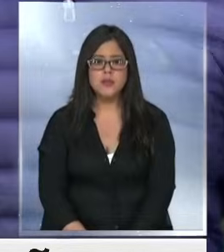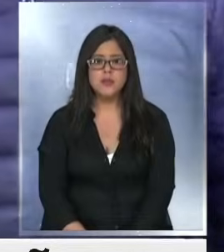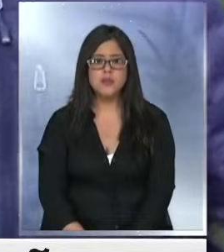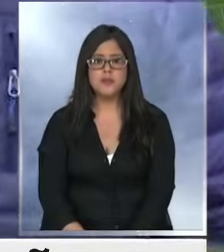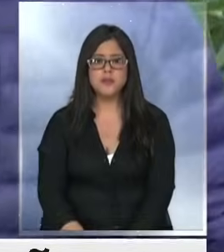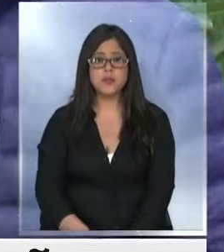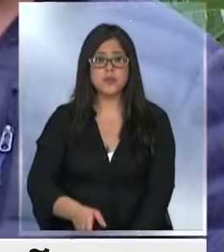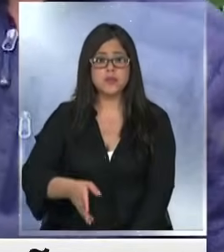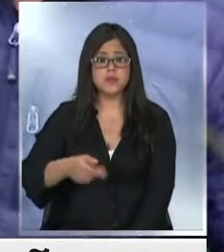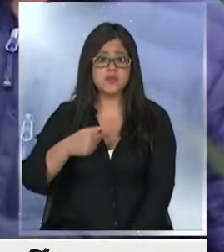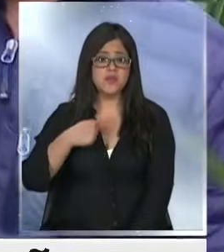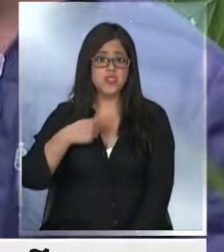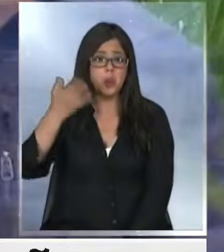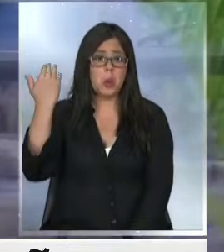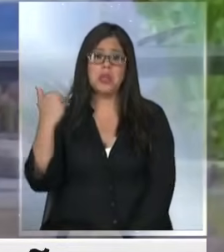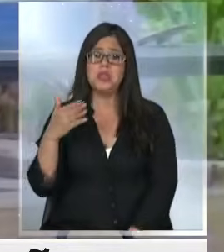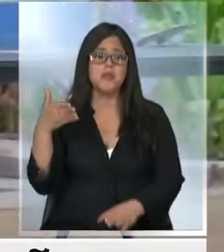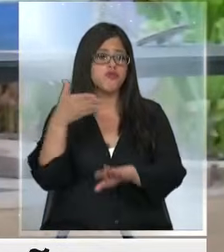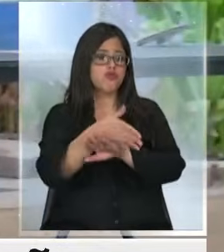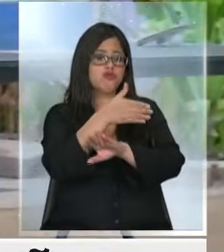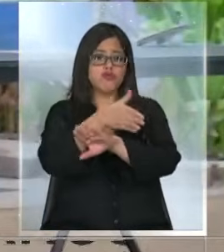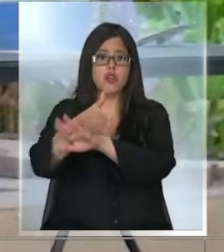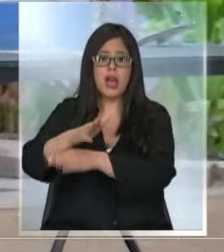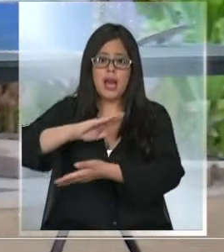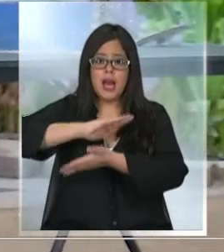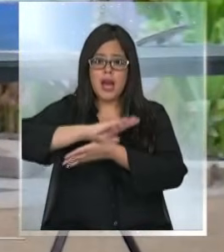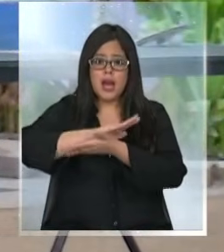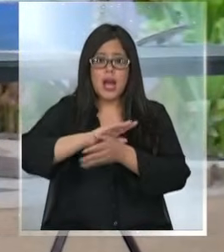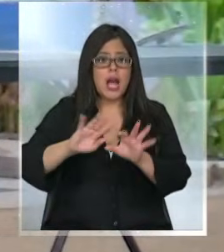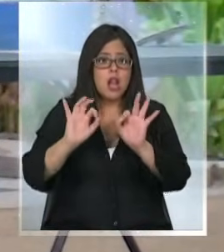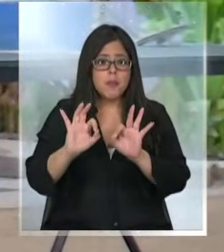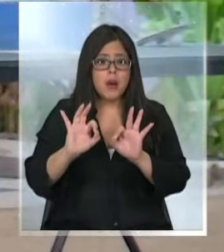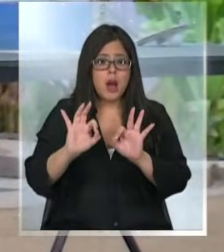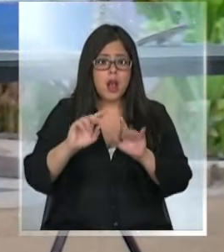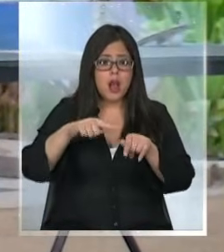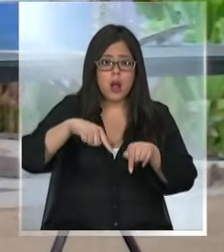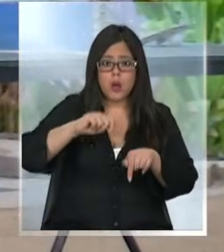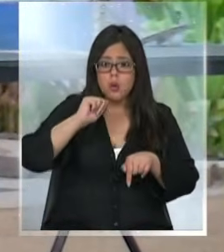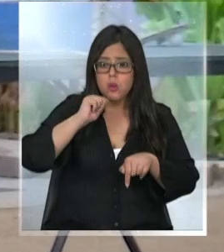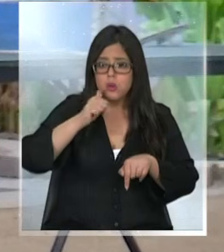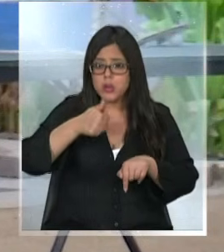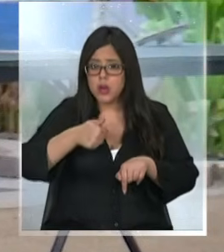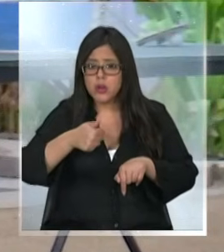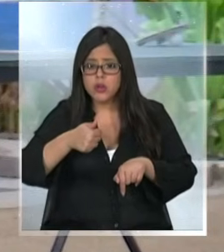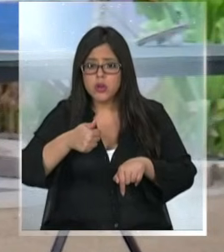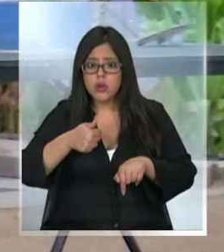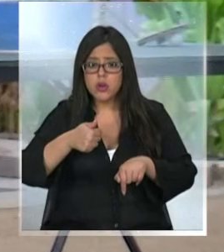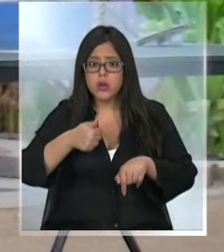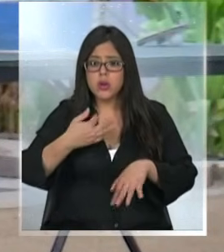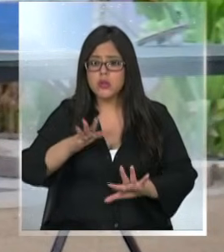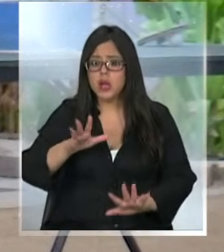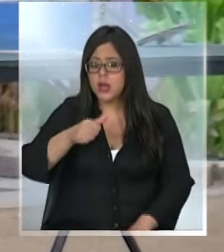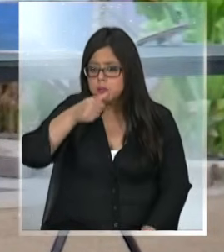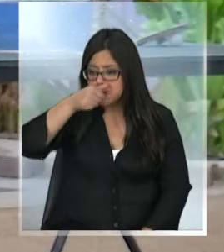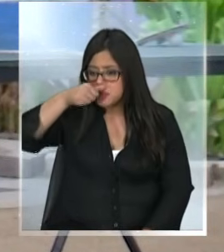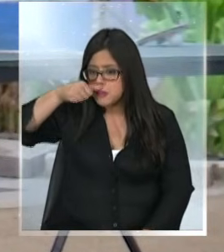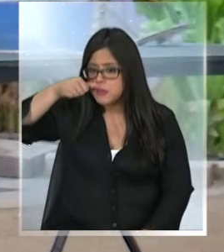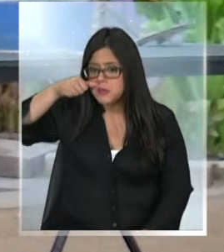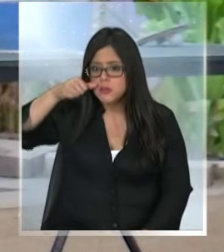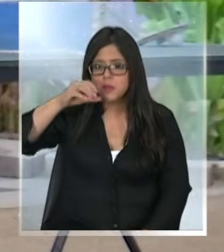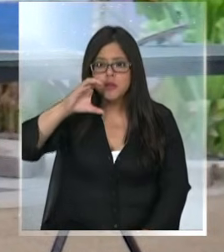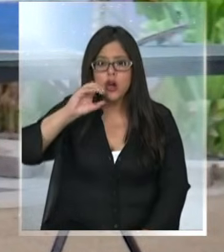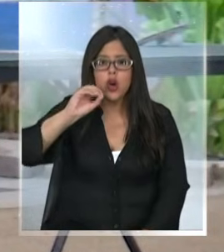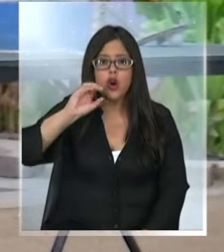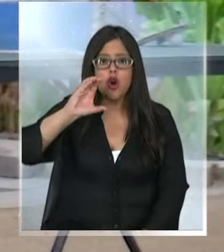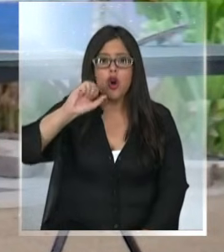Yo carreteaba normal. Y desde un día a otro, para otro, probé la cocaína. Probé la cocaína